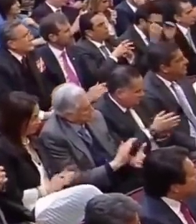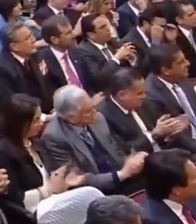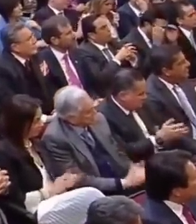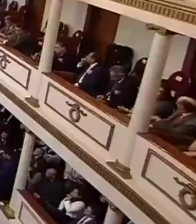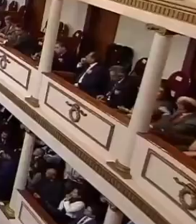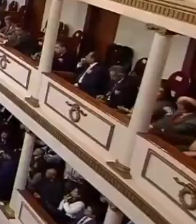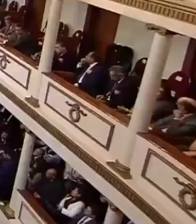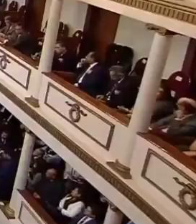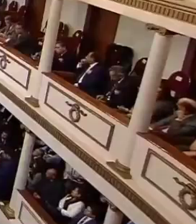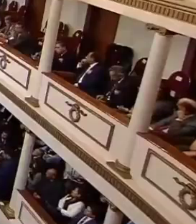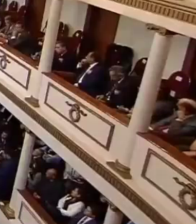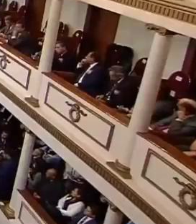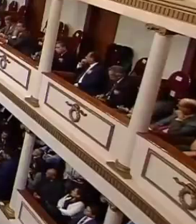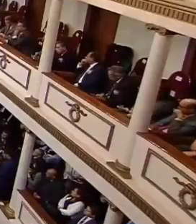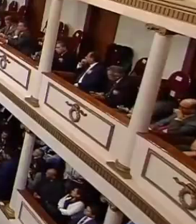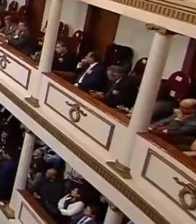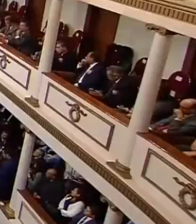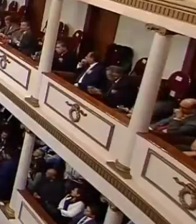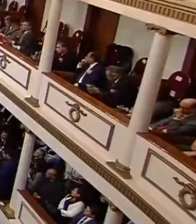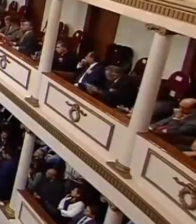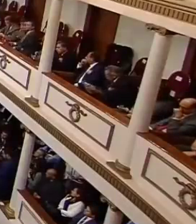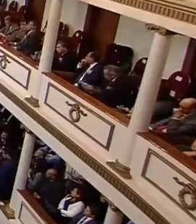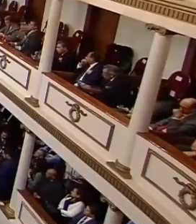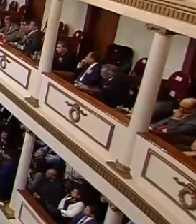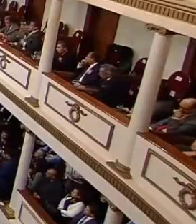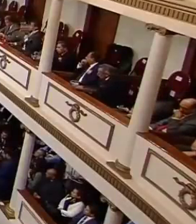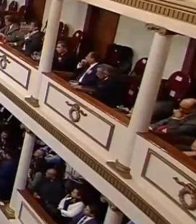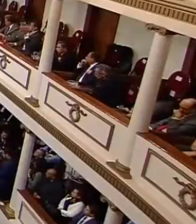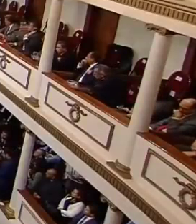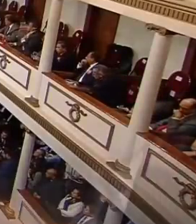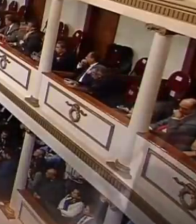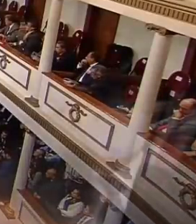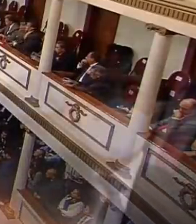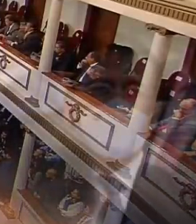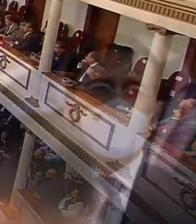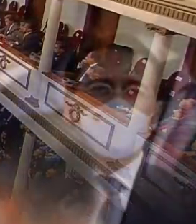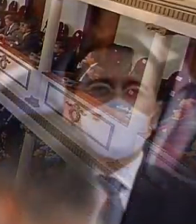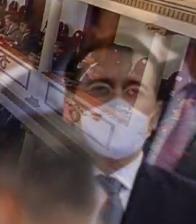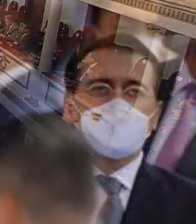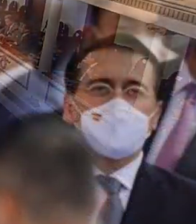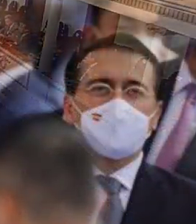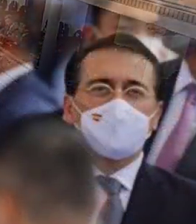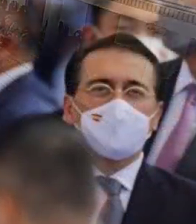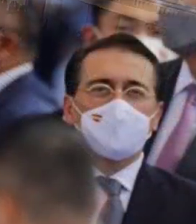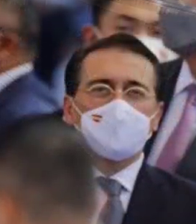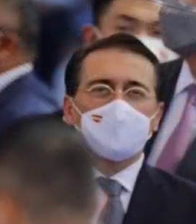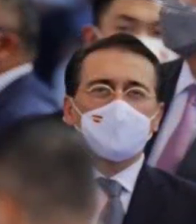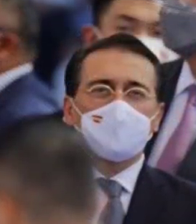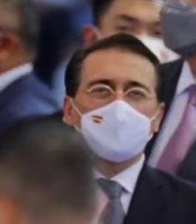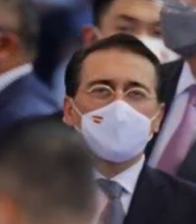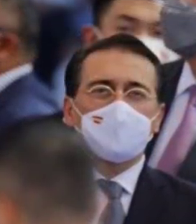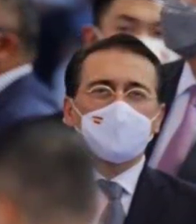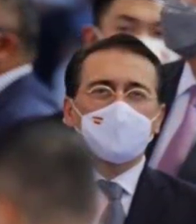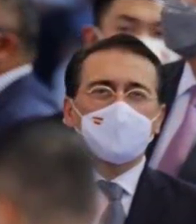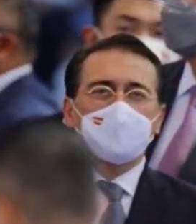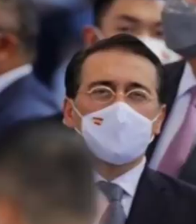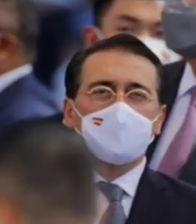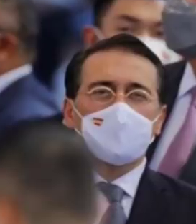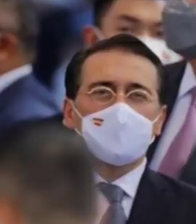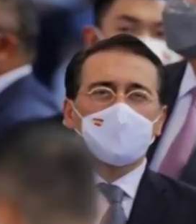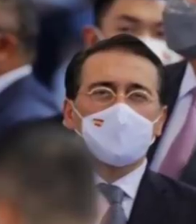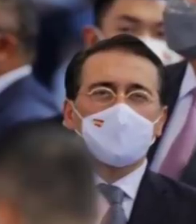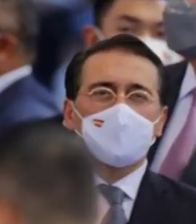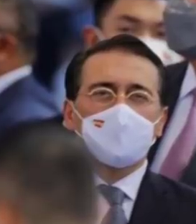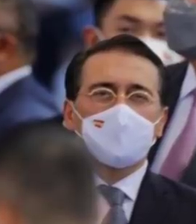conquista. ¿Escucharon bien? López Obrador pide una pausa entre México y España para